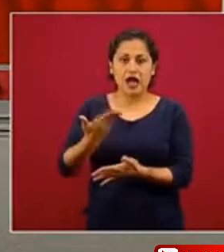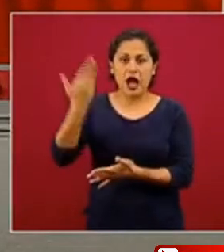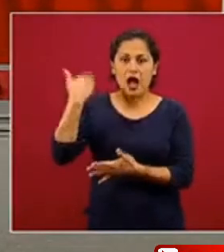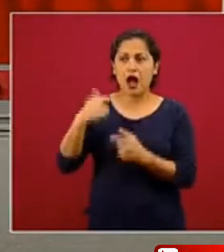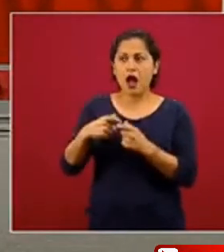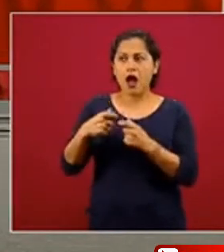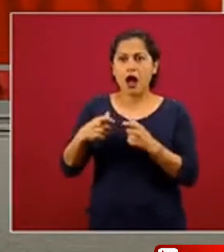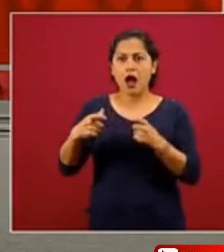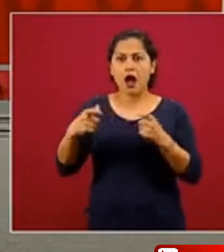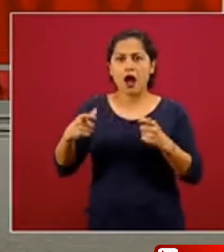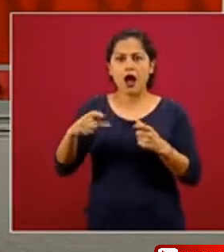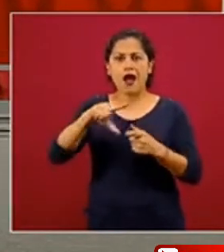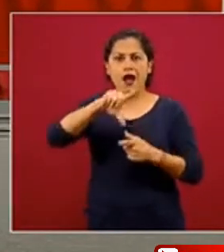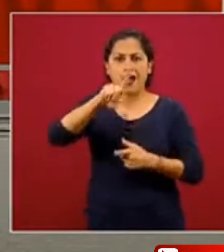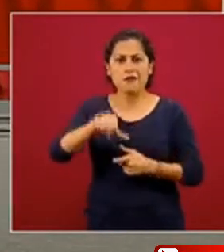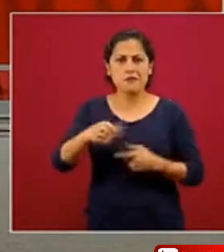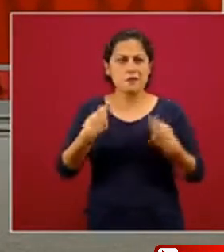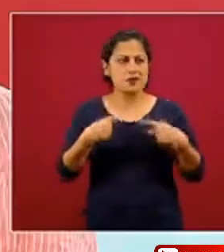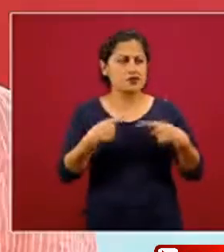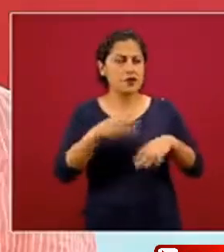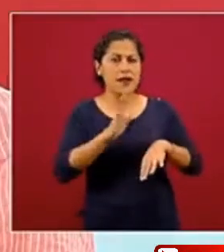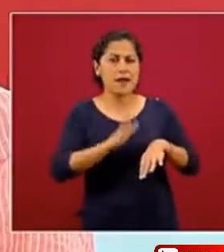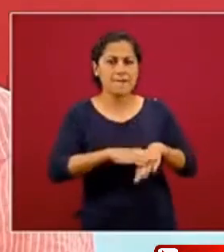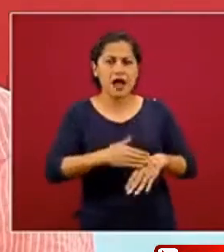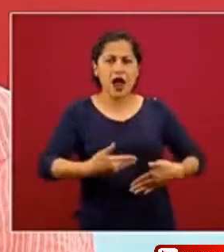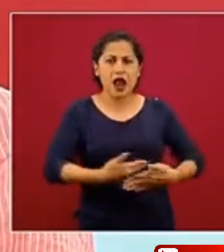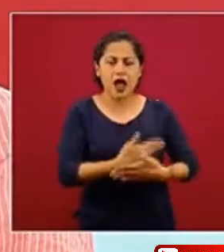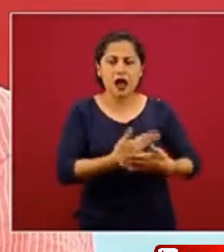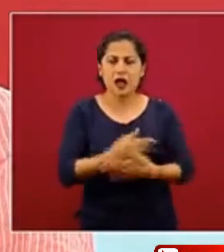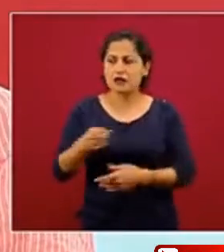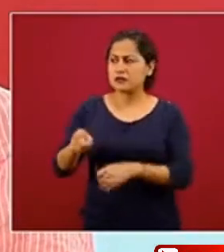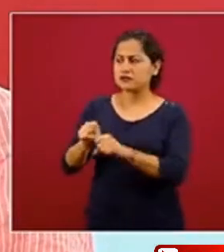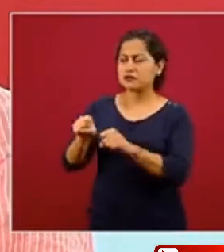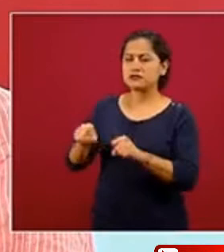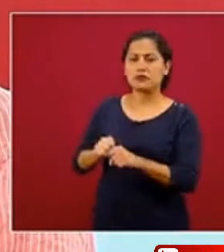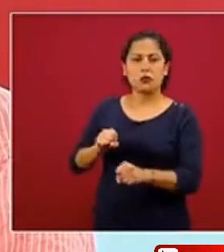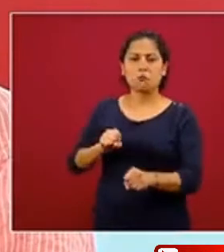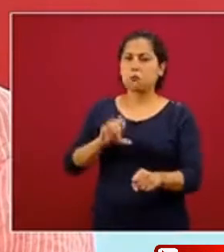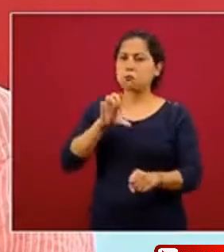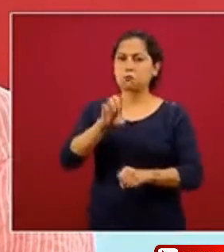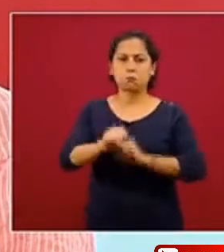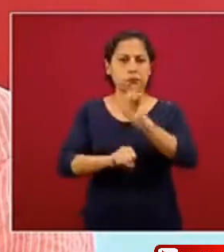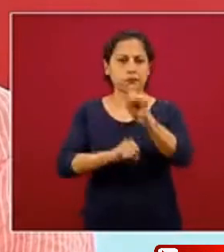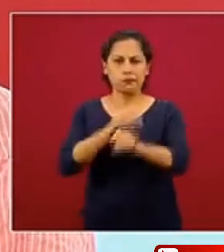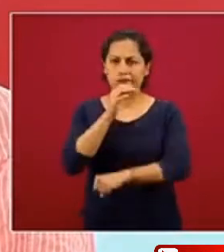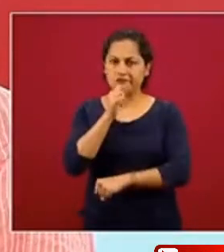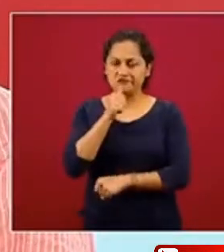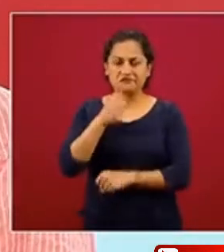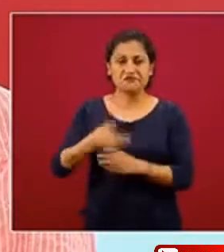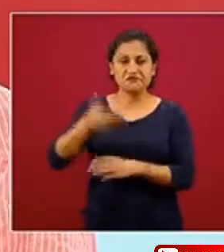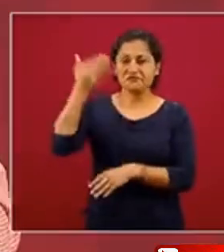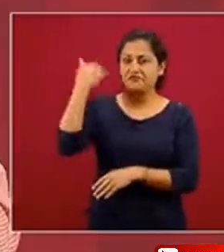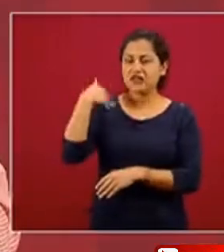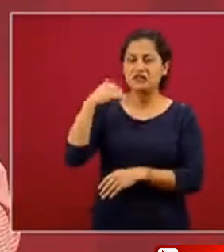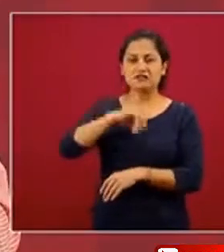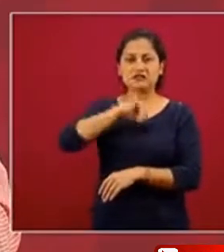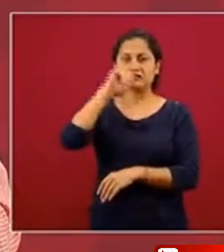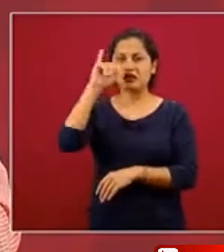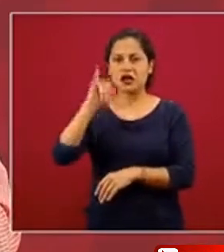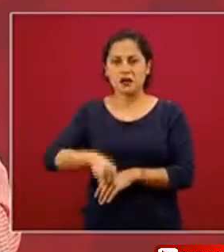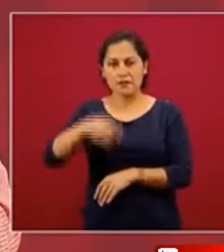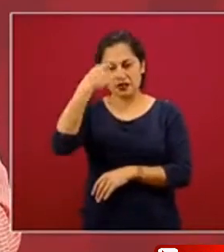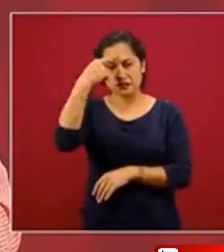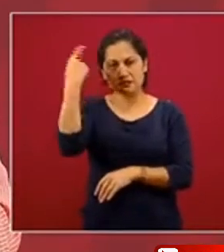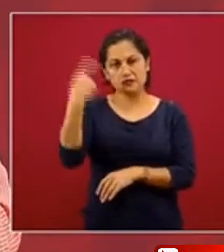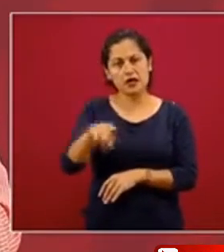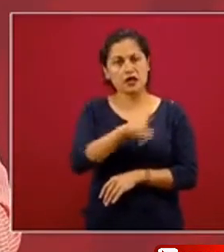para cubrir las necesidades de la población. Nunca logró alcanzar cobertura universal, nunca logró que todas las personas